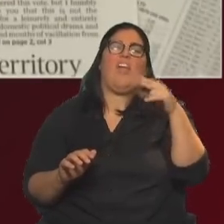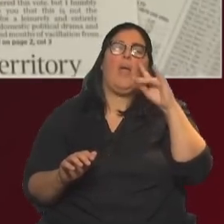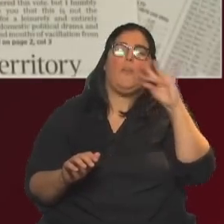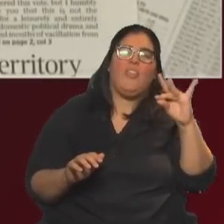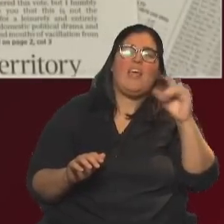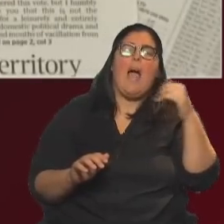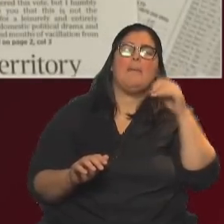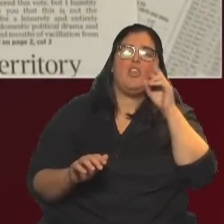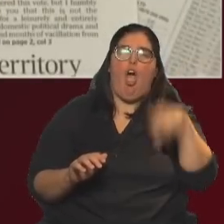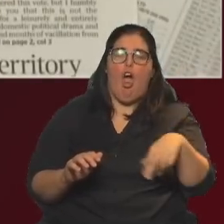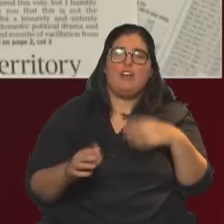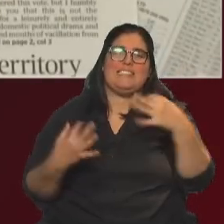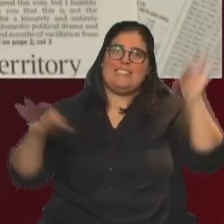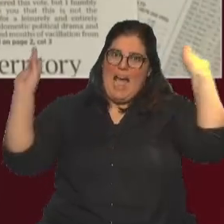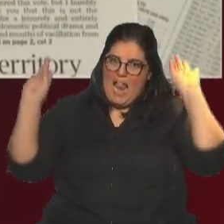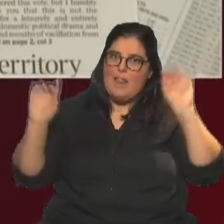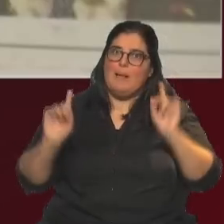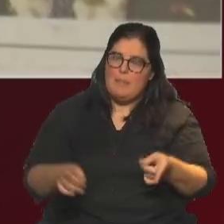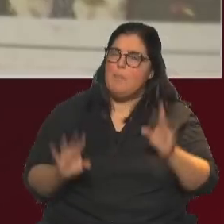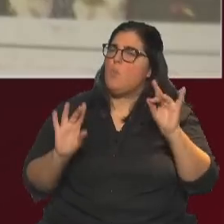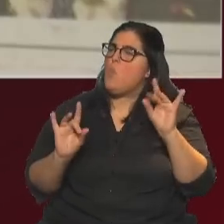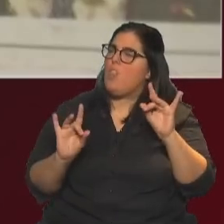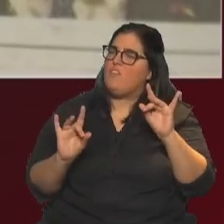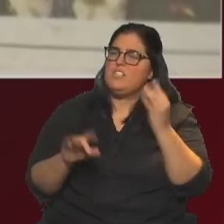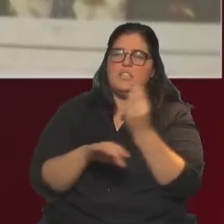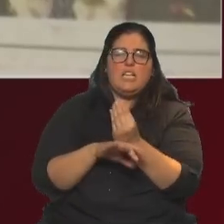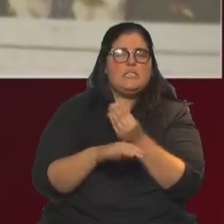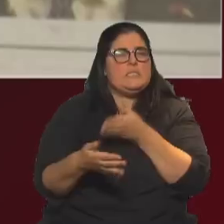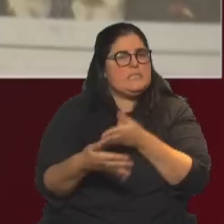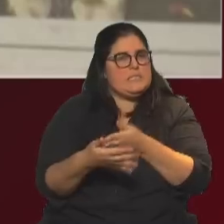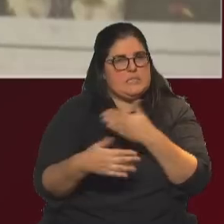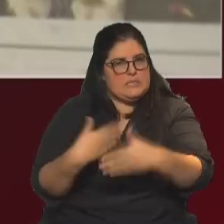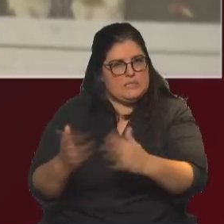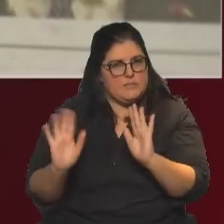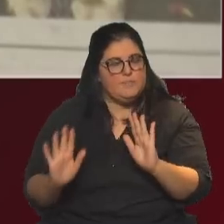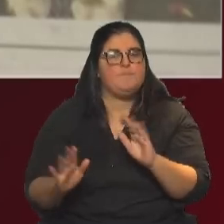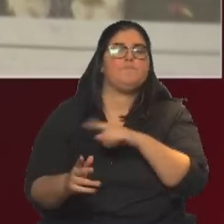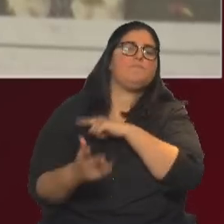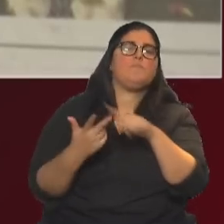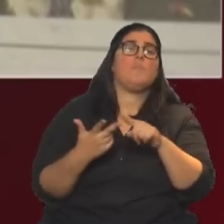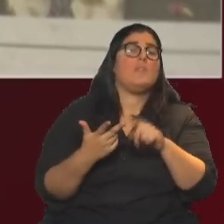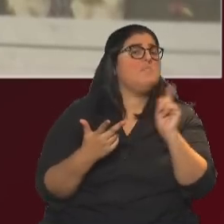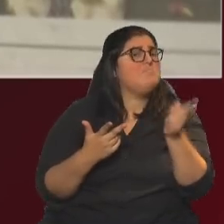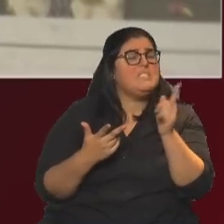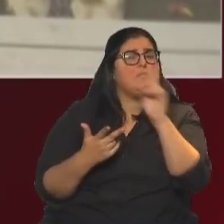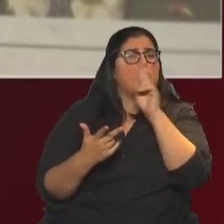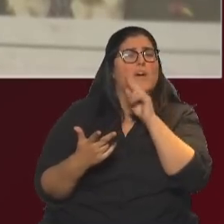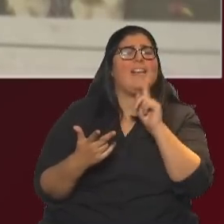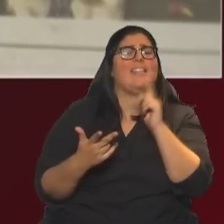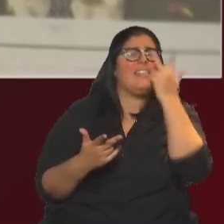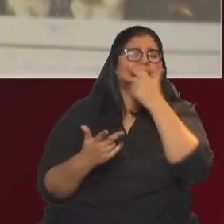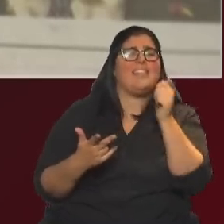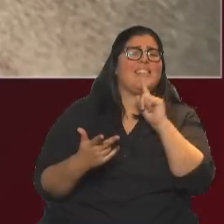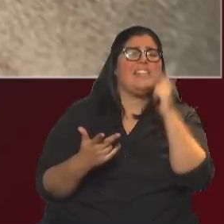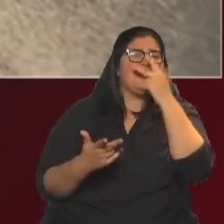sobrevivir con muchísimas dificultades después de haber afrontado una situación de este tipo. Y algo no menor, la mismísima Margaret Thatcher,